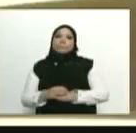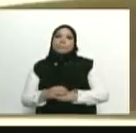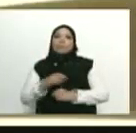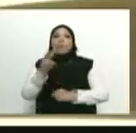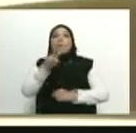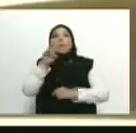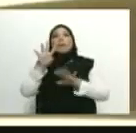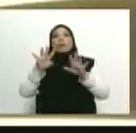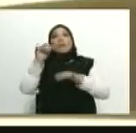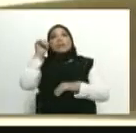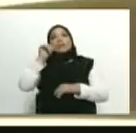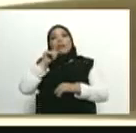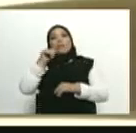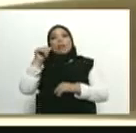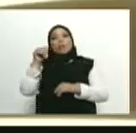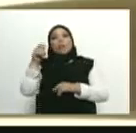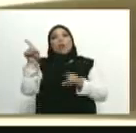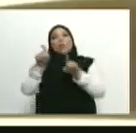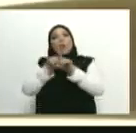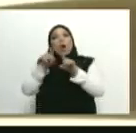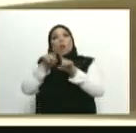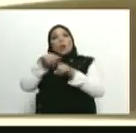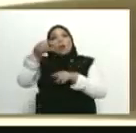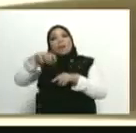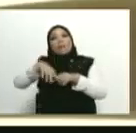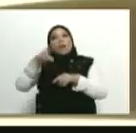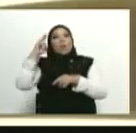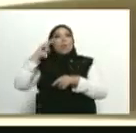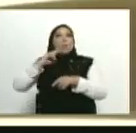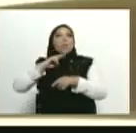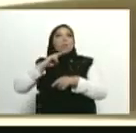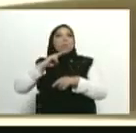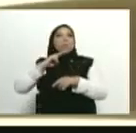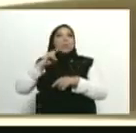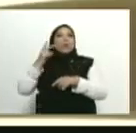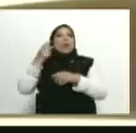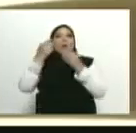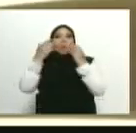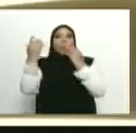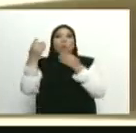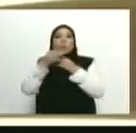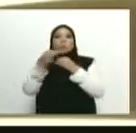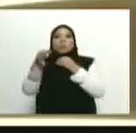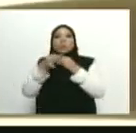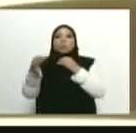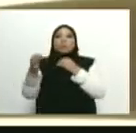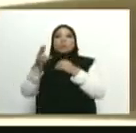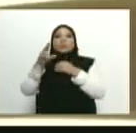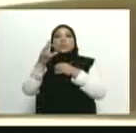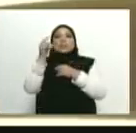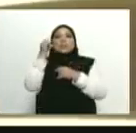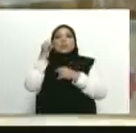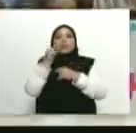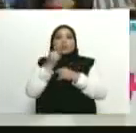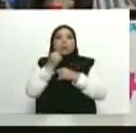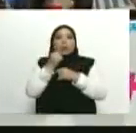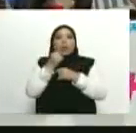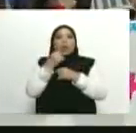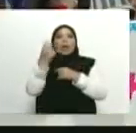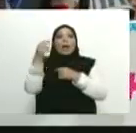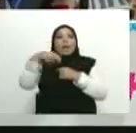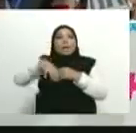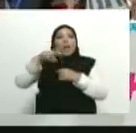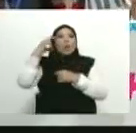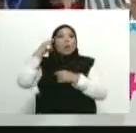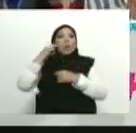29, el sábado. Igualmente en el estado Bolívar, a la gente de Maripa, municipio Sucre. En Bolívar,